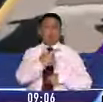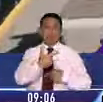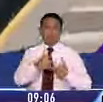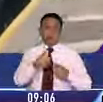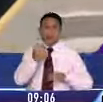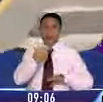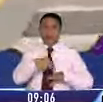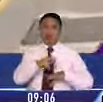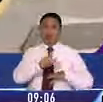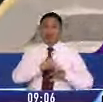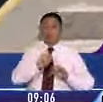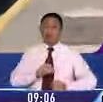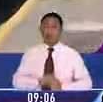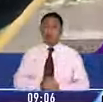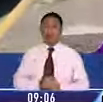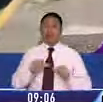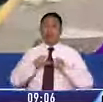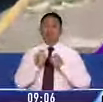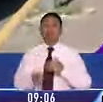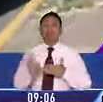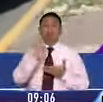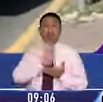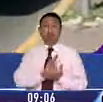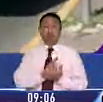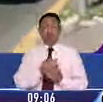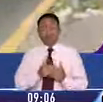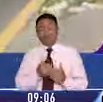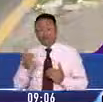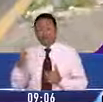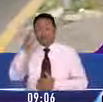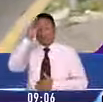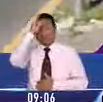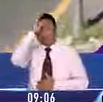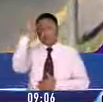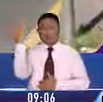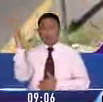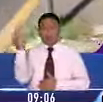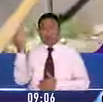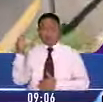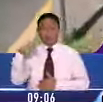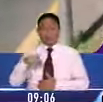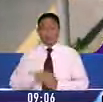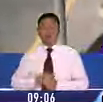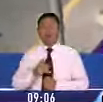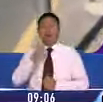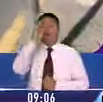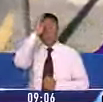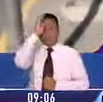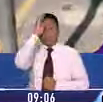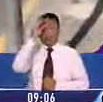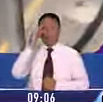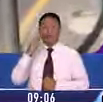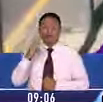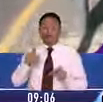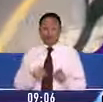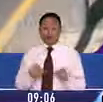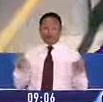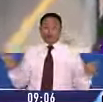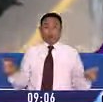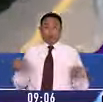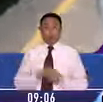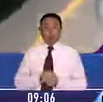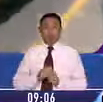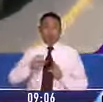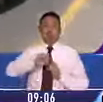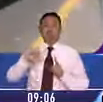completamente normal. La Asamblea, recordemos que está frente al Hospital Eugenio Espejo, también la Maternidad Isidro Ayora, sistemas de